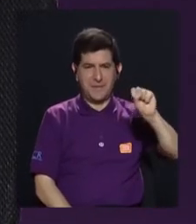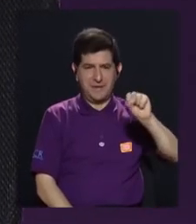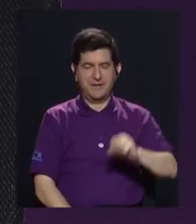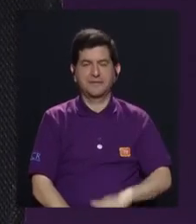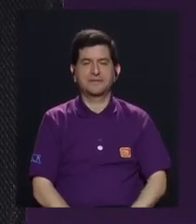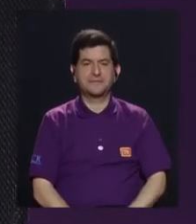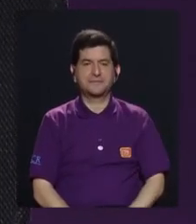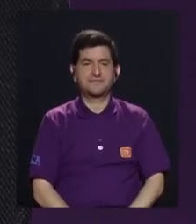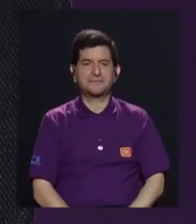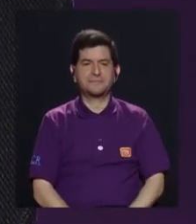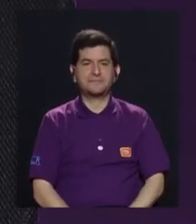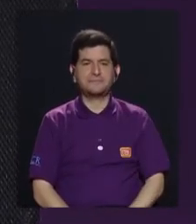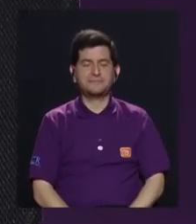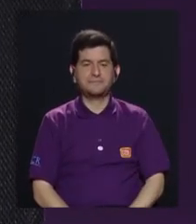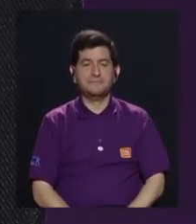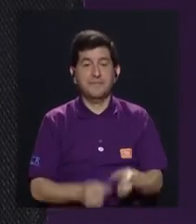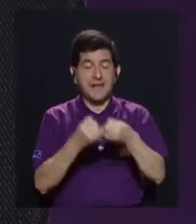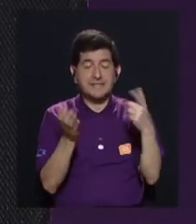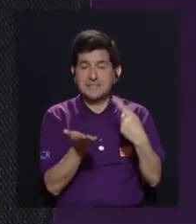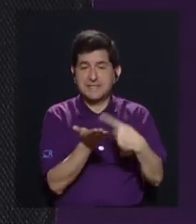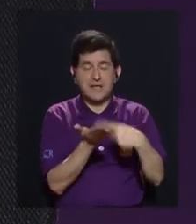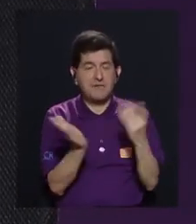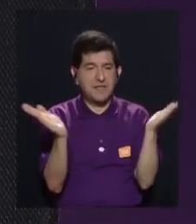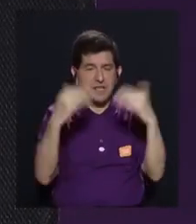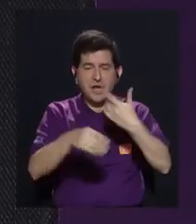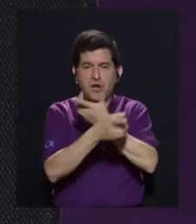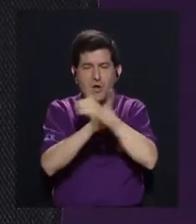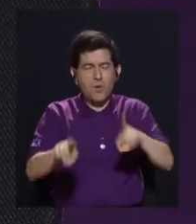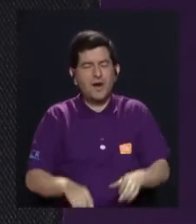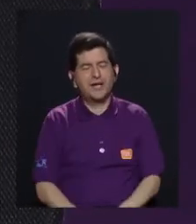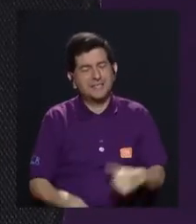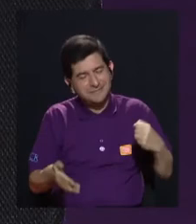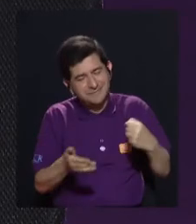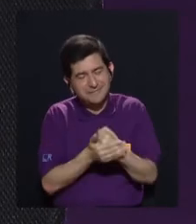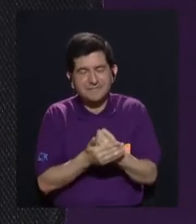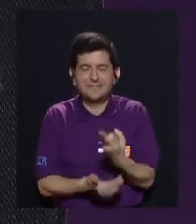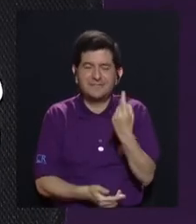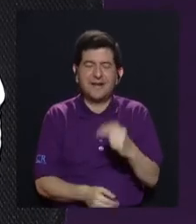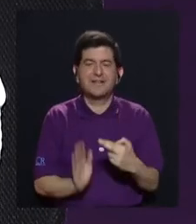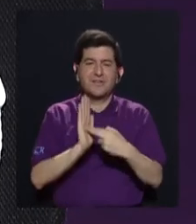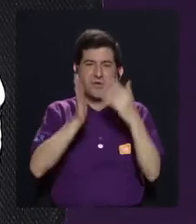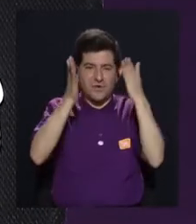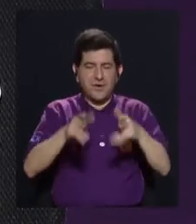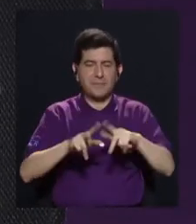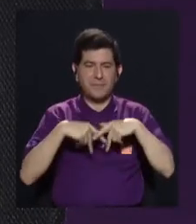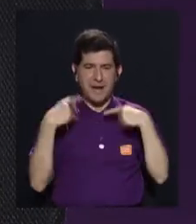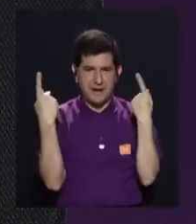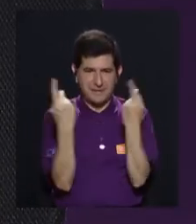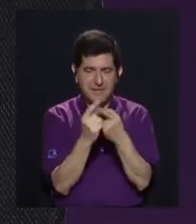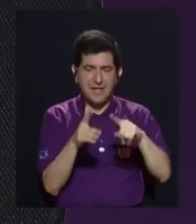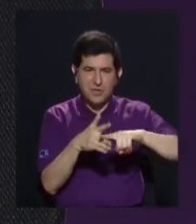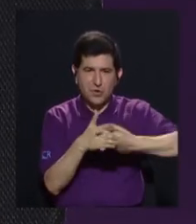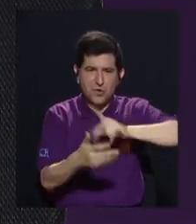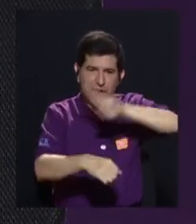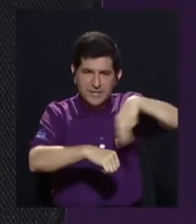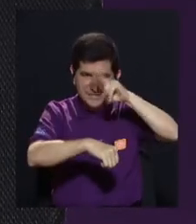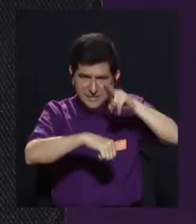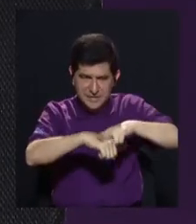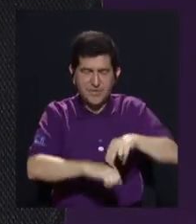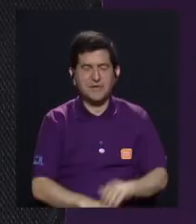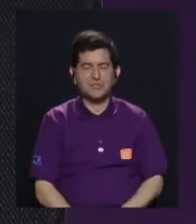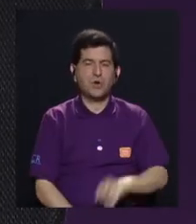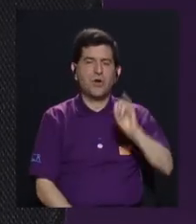sin debate no hay democracia lamentamos la ausencia de la representante del partido restauración nacional